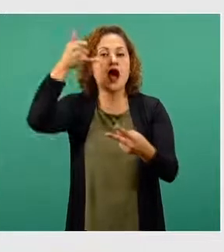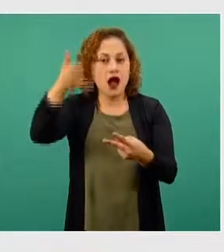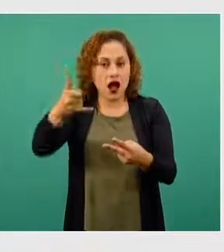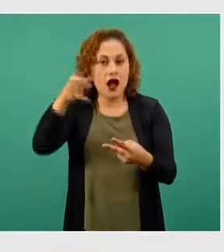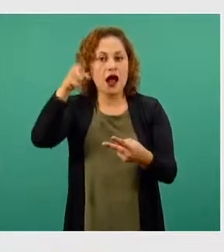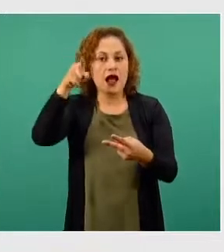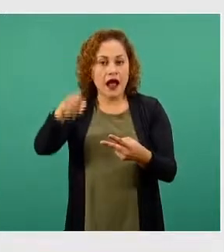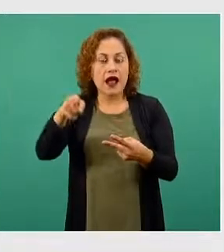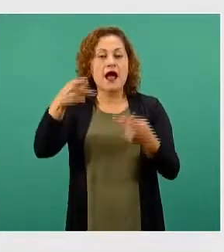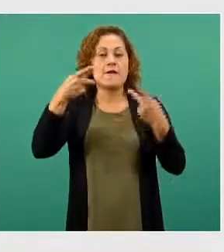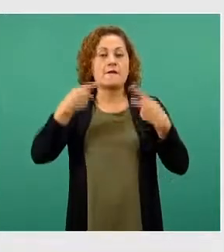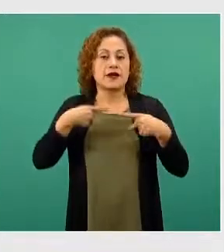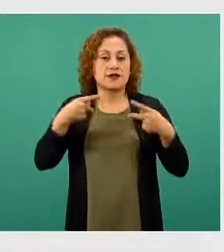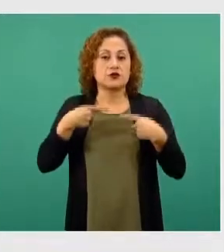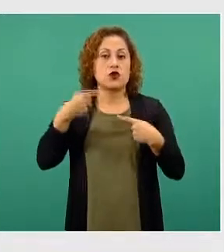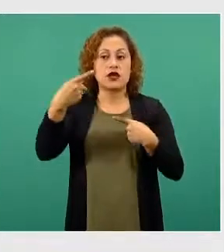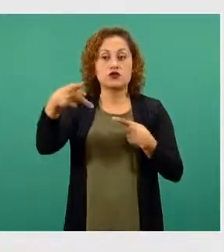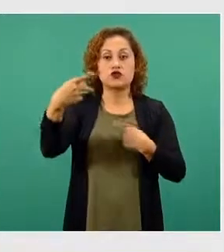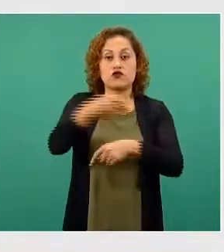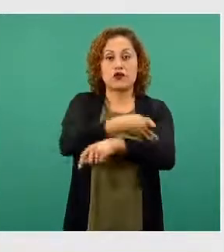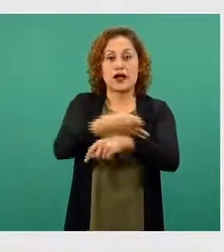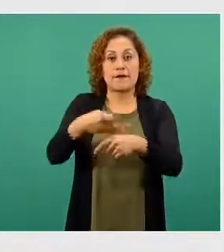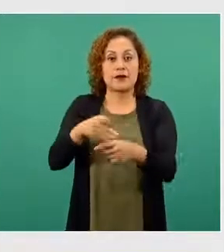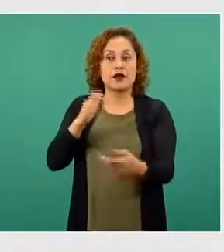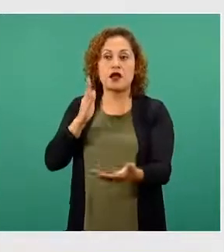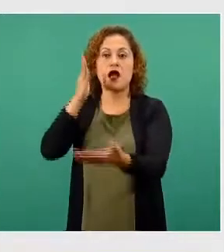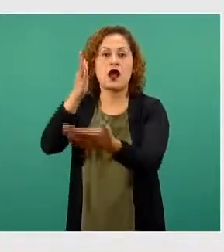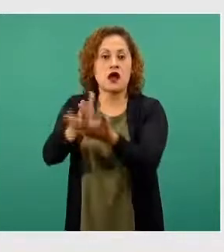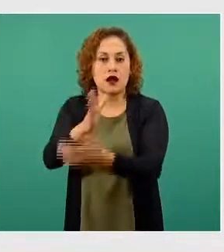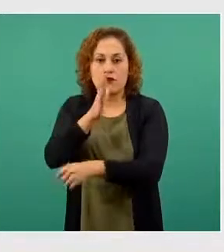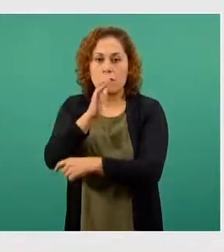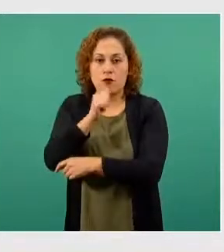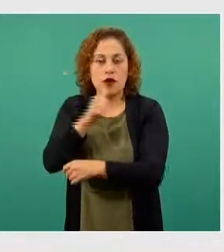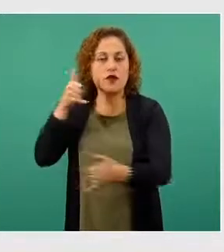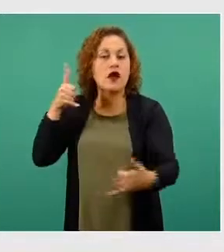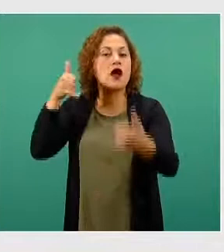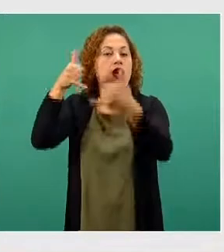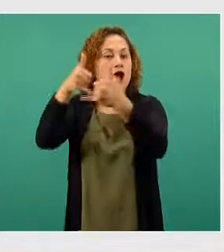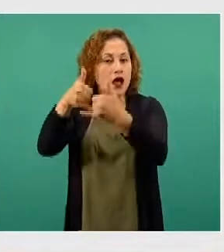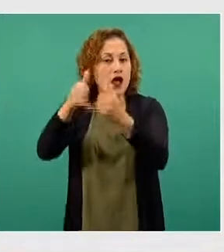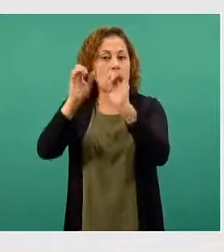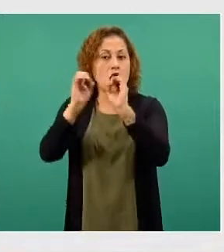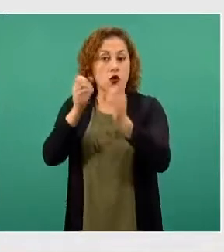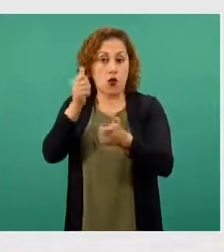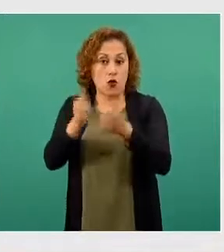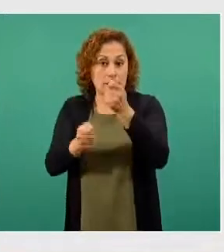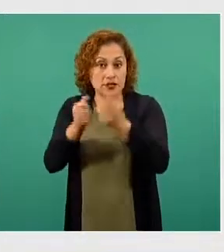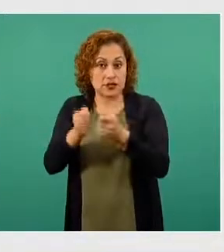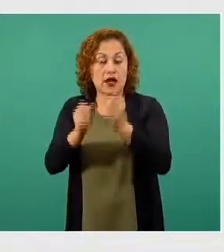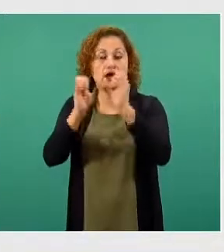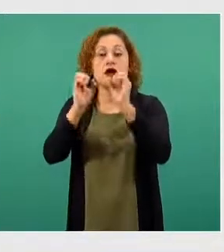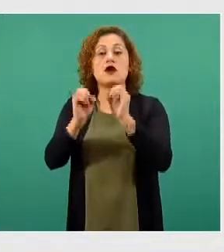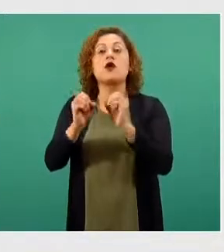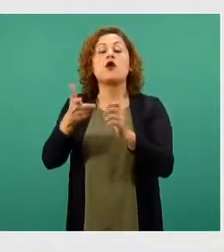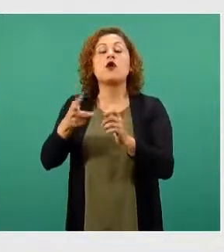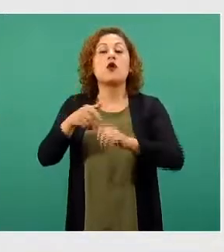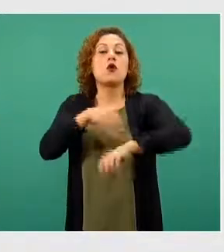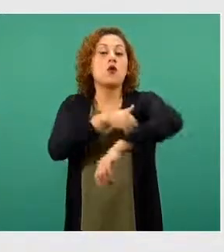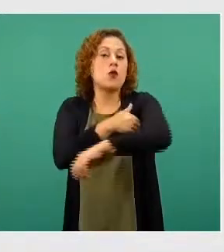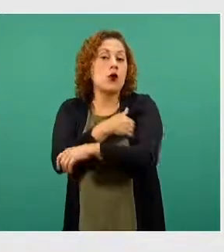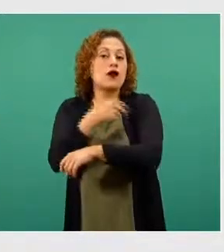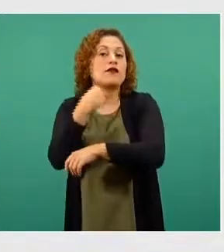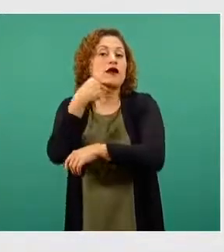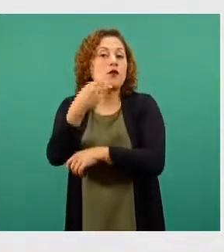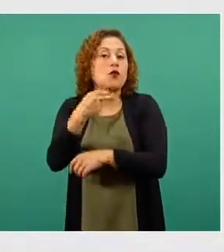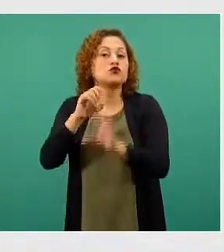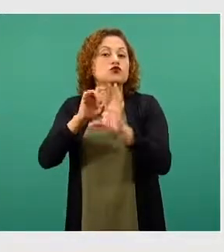su familiar más cercano, los mensajes de texto, los mensajes de voz, de forma tal que nuestro paciente